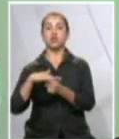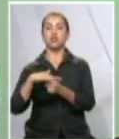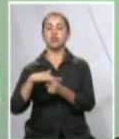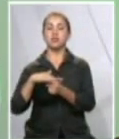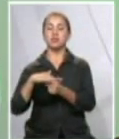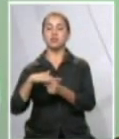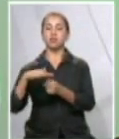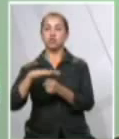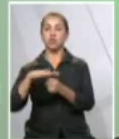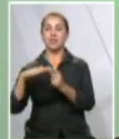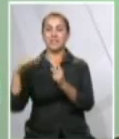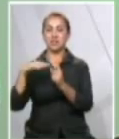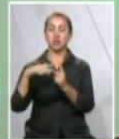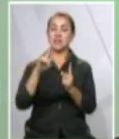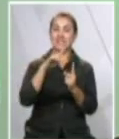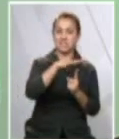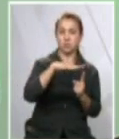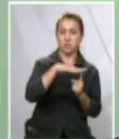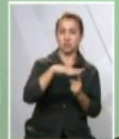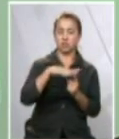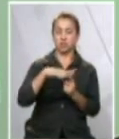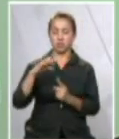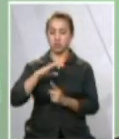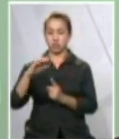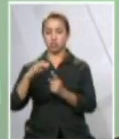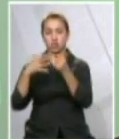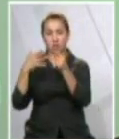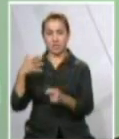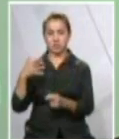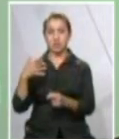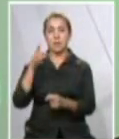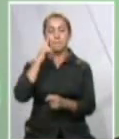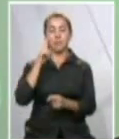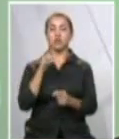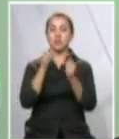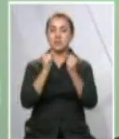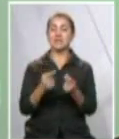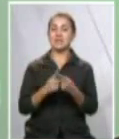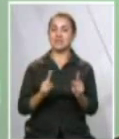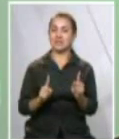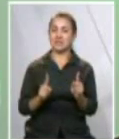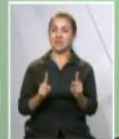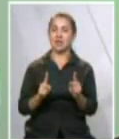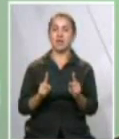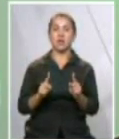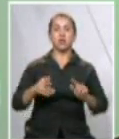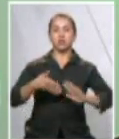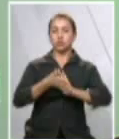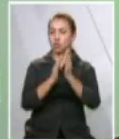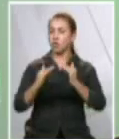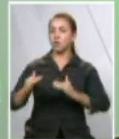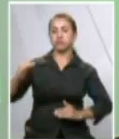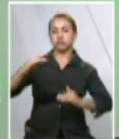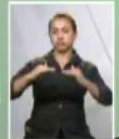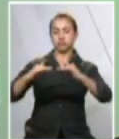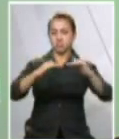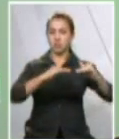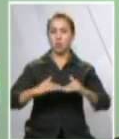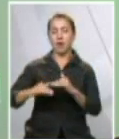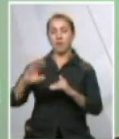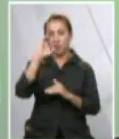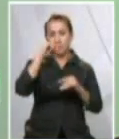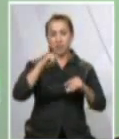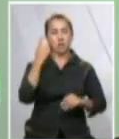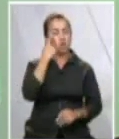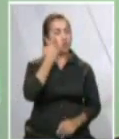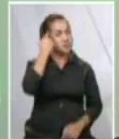situación y no un determinante en las vidas. Capacidades distintas, emparejar la cancha, lo que buscamos aquí en Conciencia